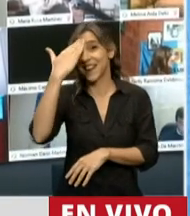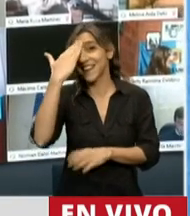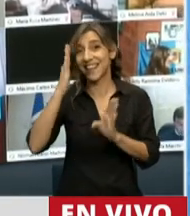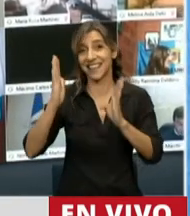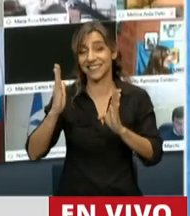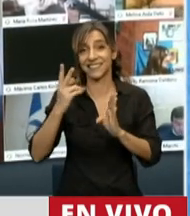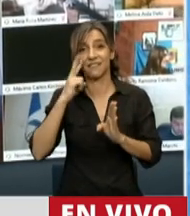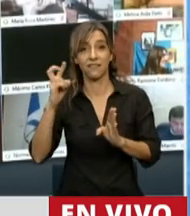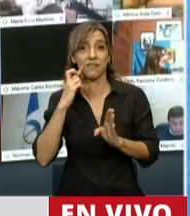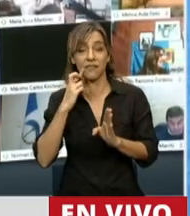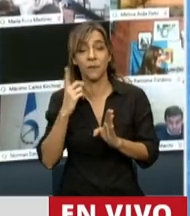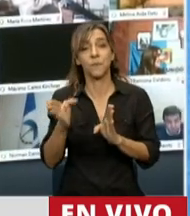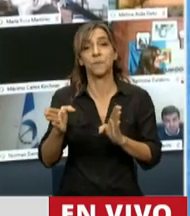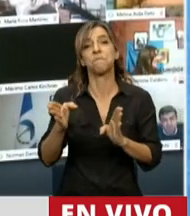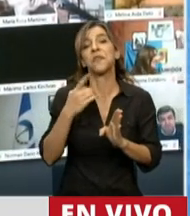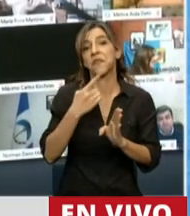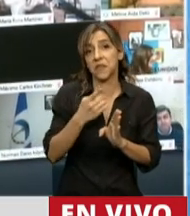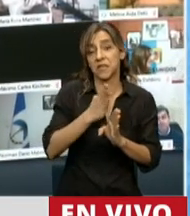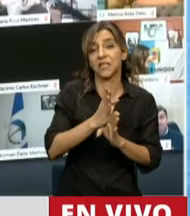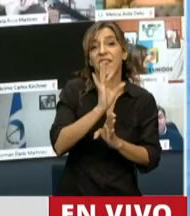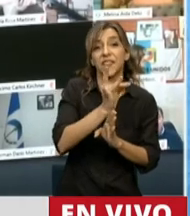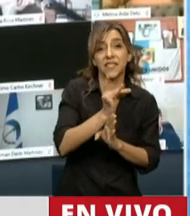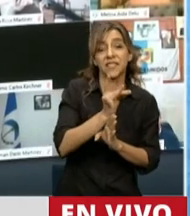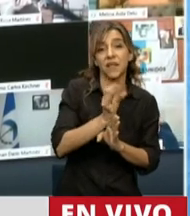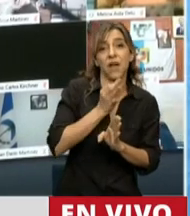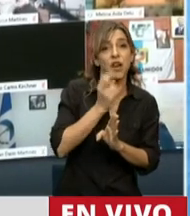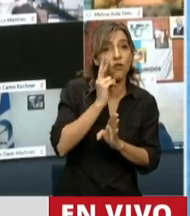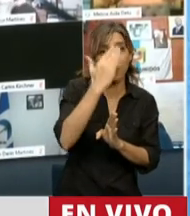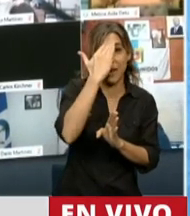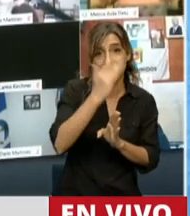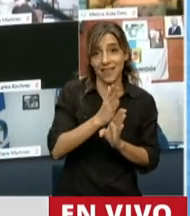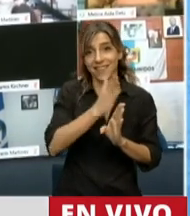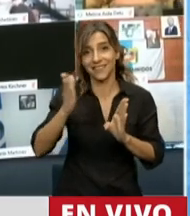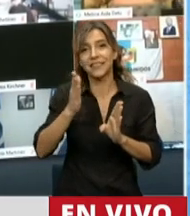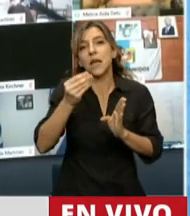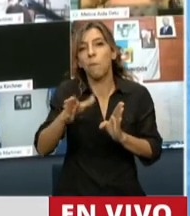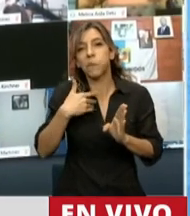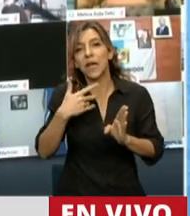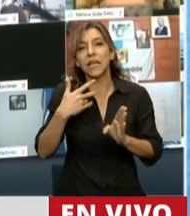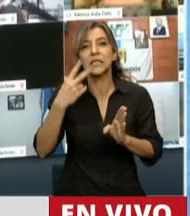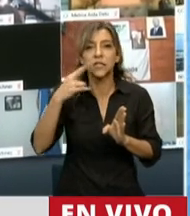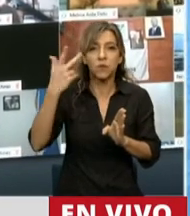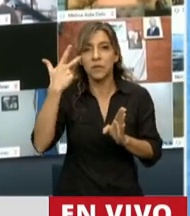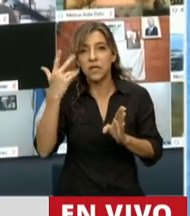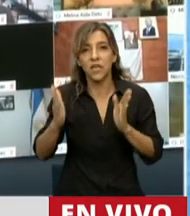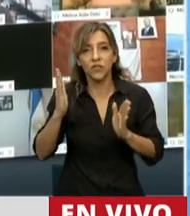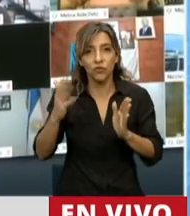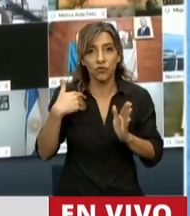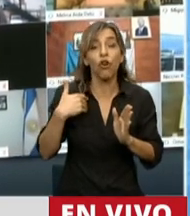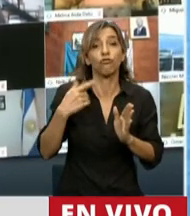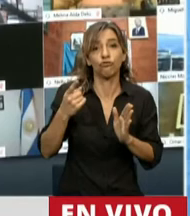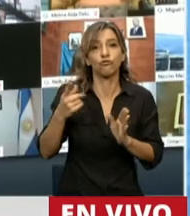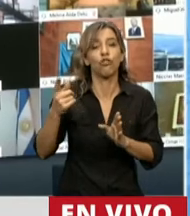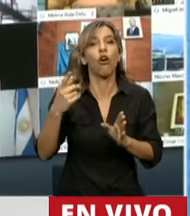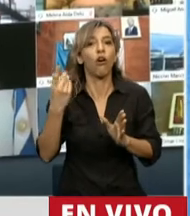2015-2019, dice que entre diciembre del 2015 y principio del 2018, aproximadamente 8 de cada 10 dólares que ingresaron al